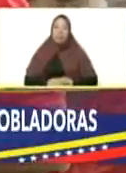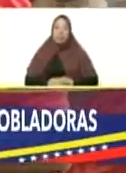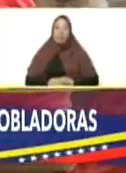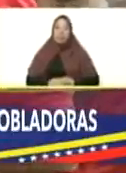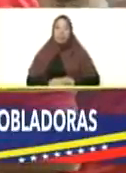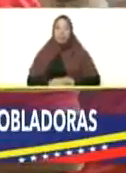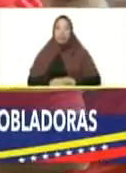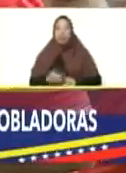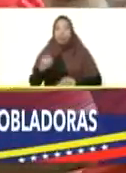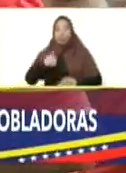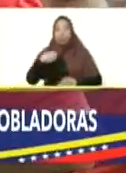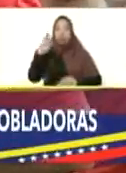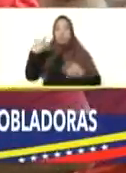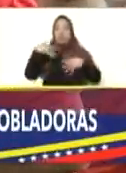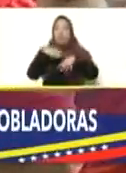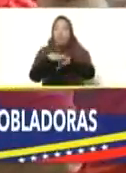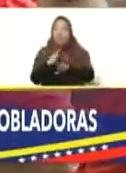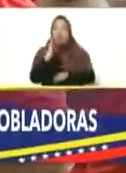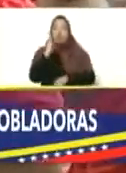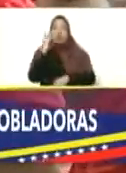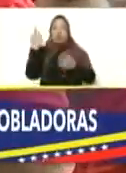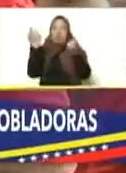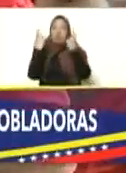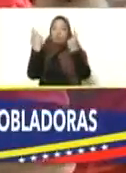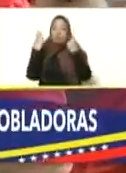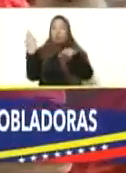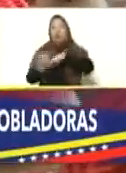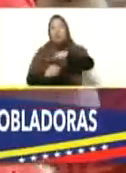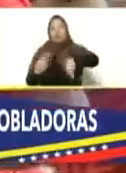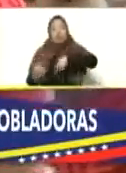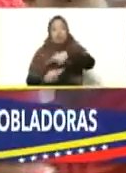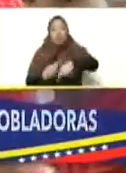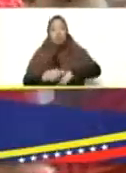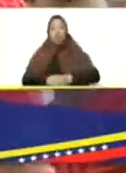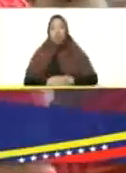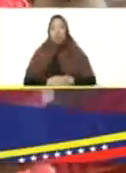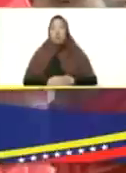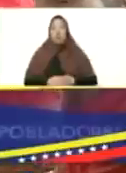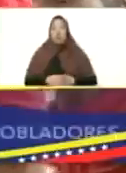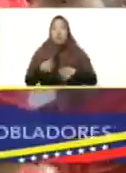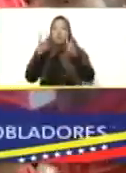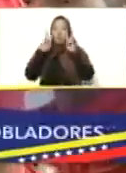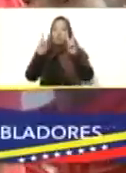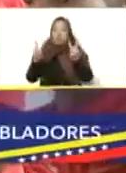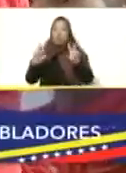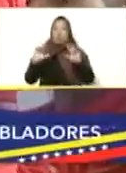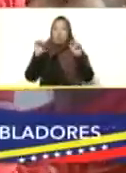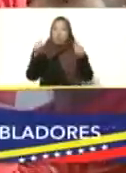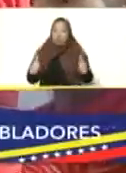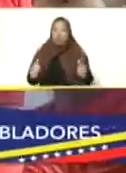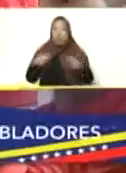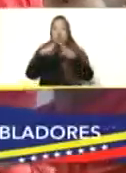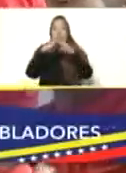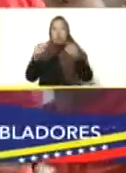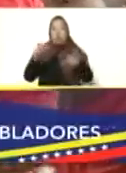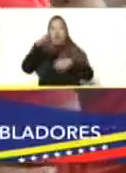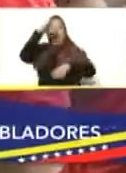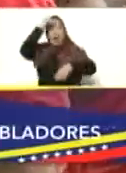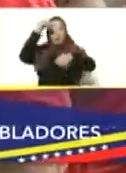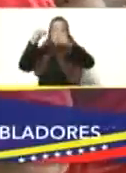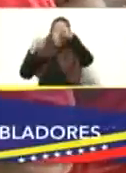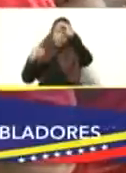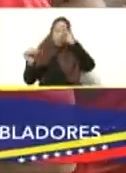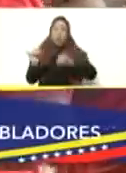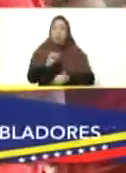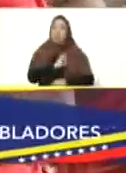soy bachiller integral de la república formada en revolución y como era parte de todos los aprendizajes la